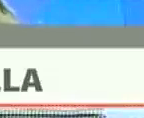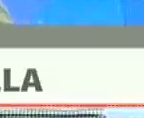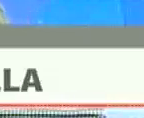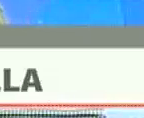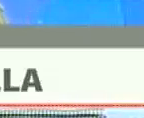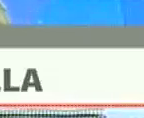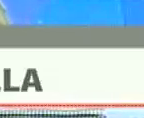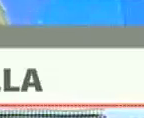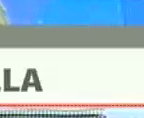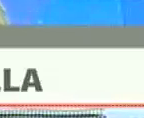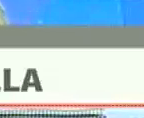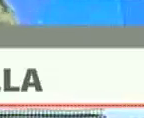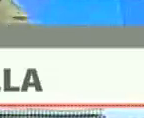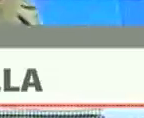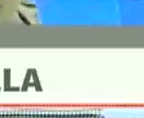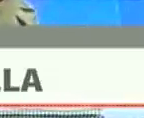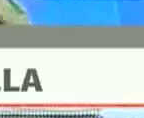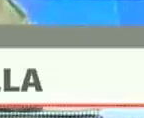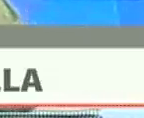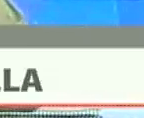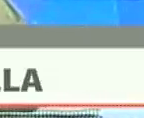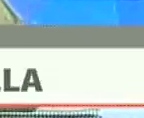misión venezuela